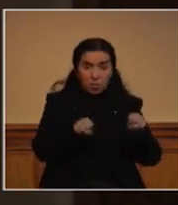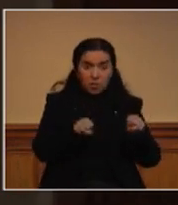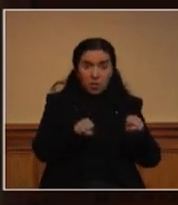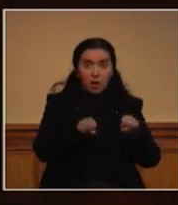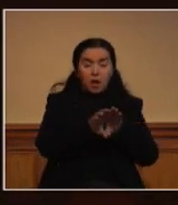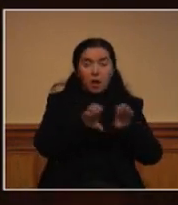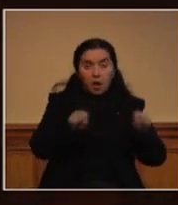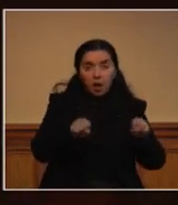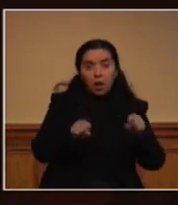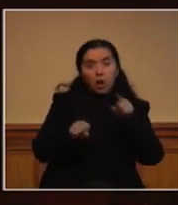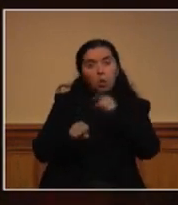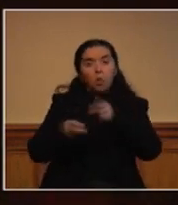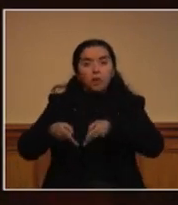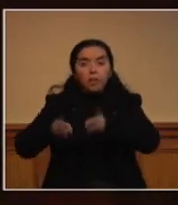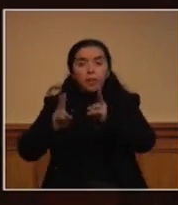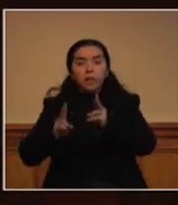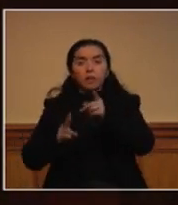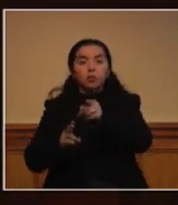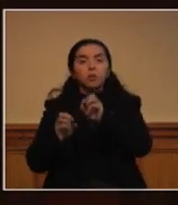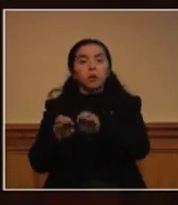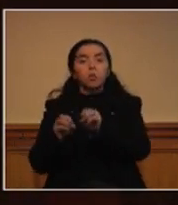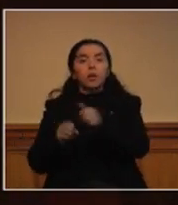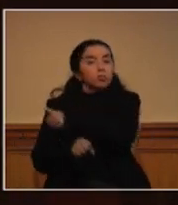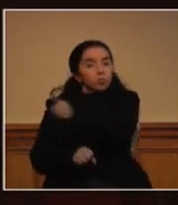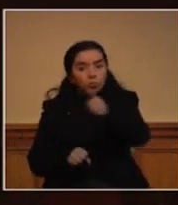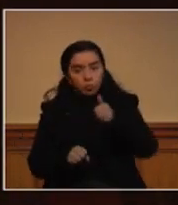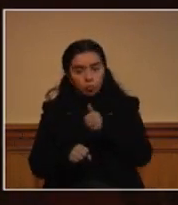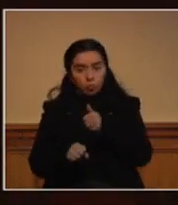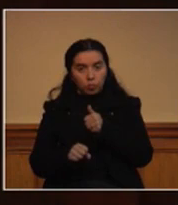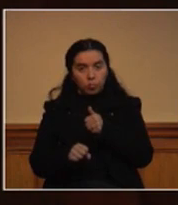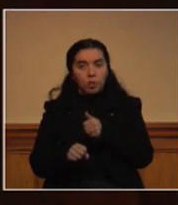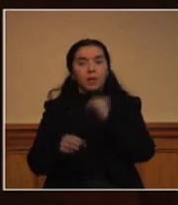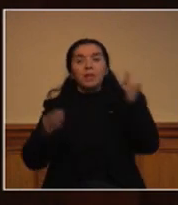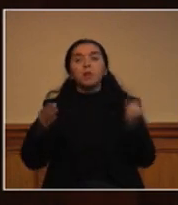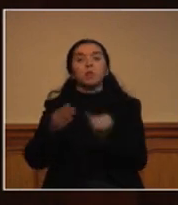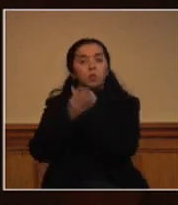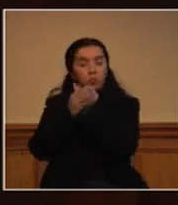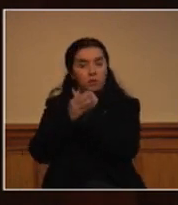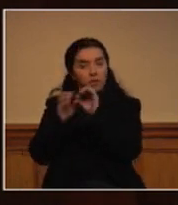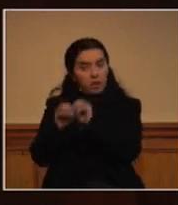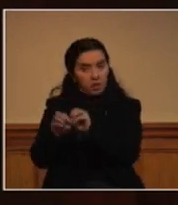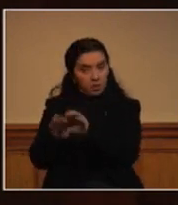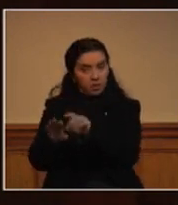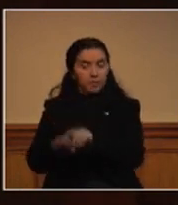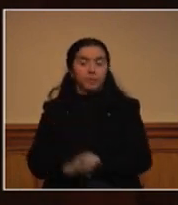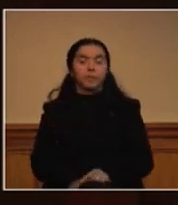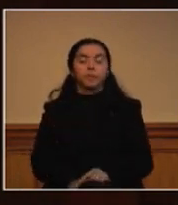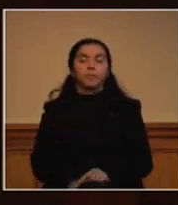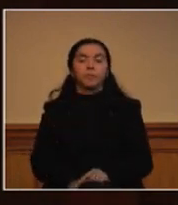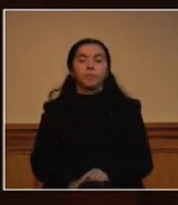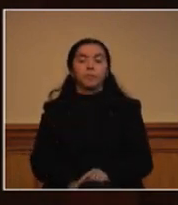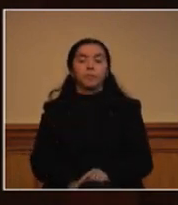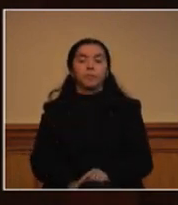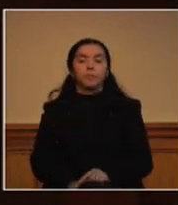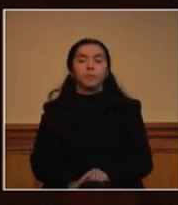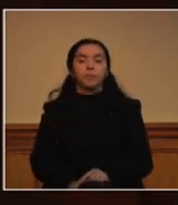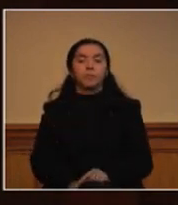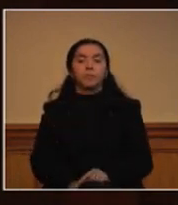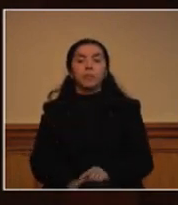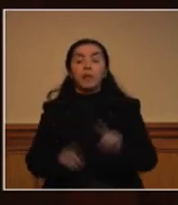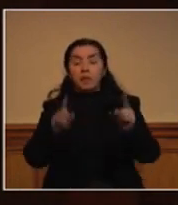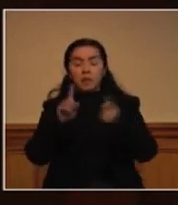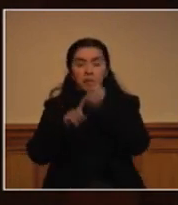los derechos sobre una educación para todos, una educación inclusiva. Entonces, la primera es la de